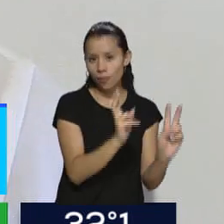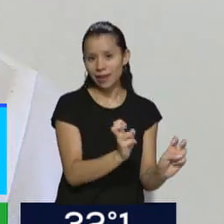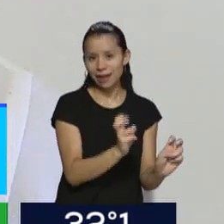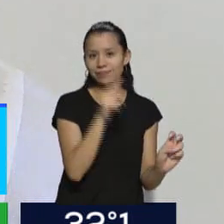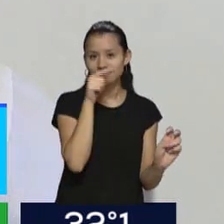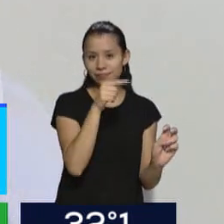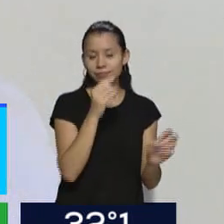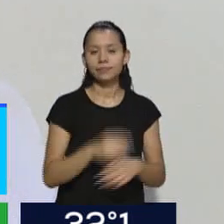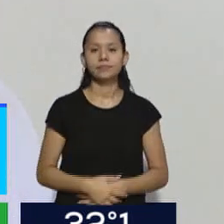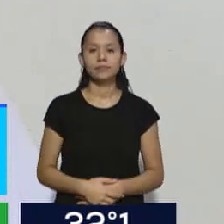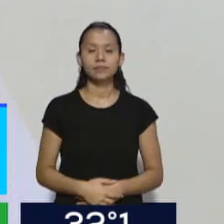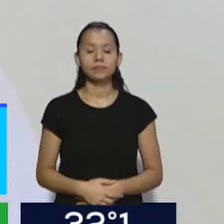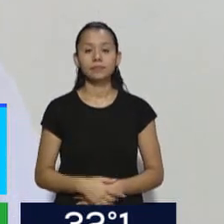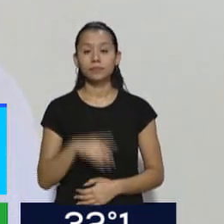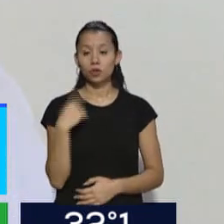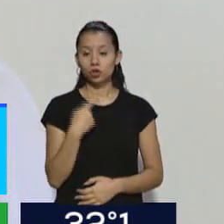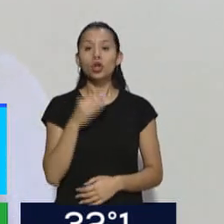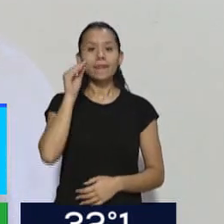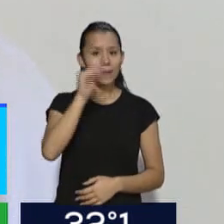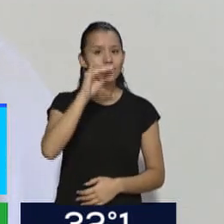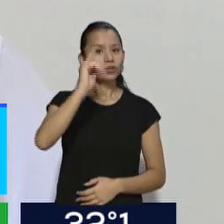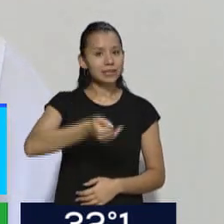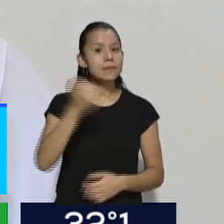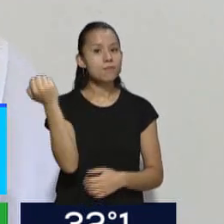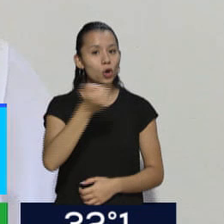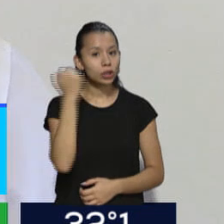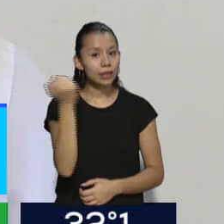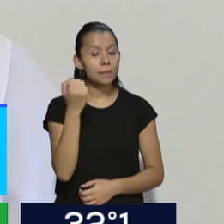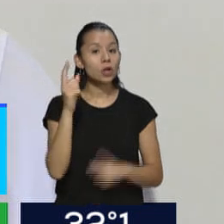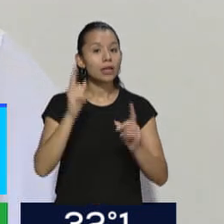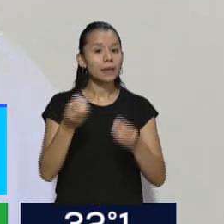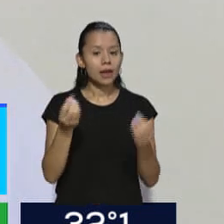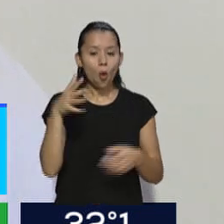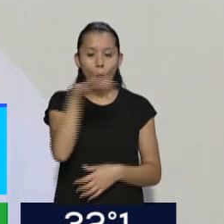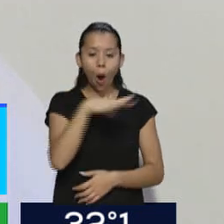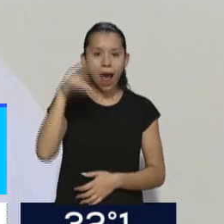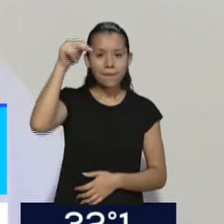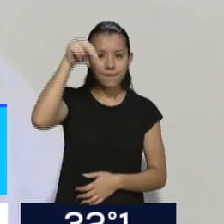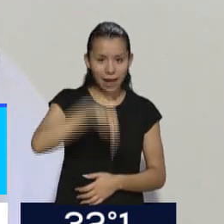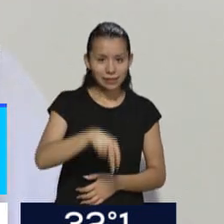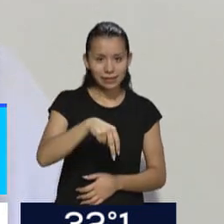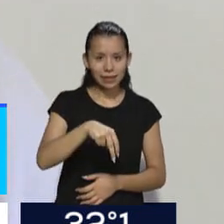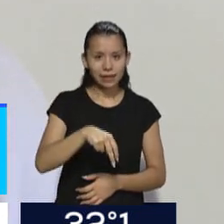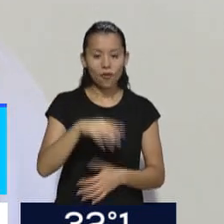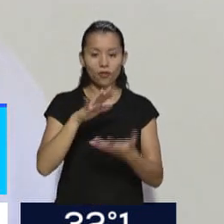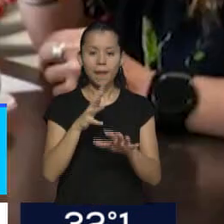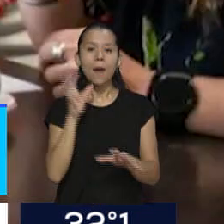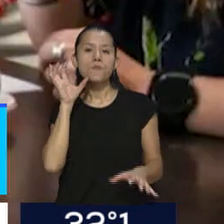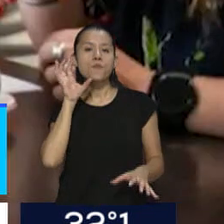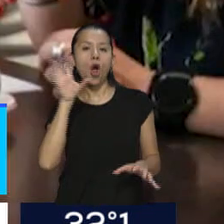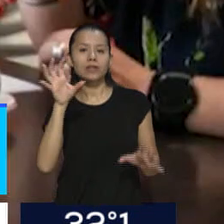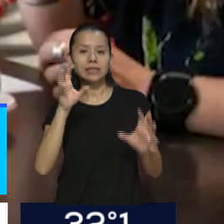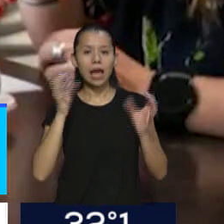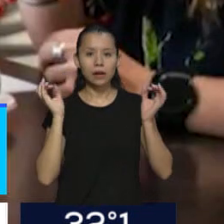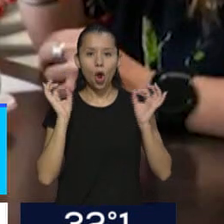características del departamento, pero haciendo hincapié en Güemes como capital del espumante a nivel provincial y nacional. Desde